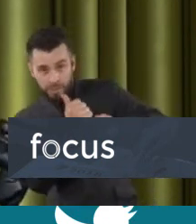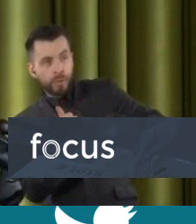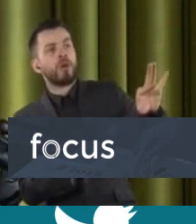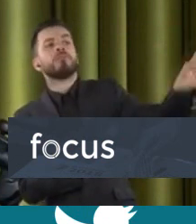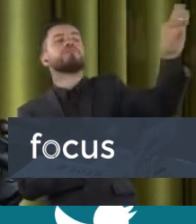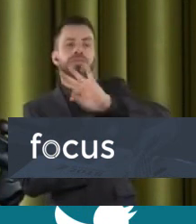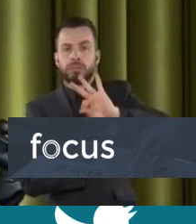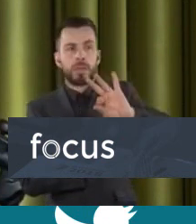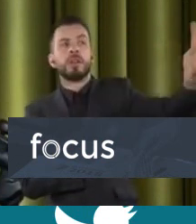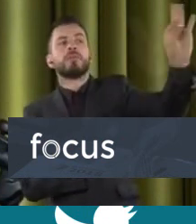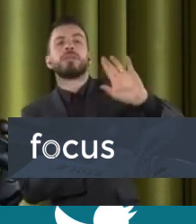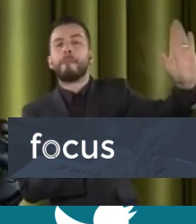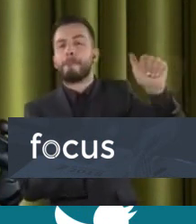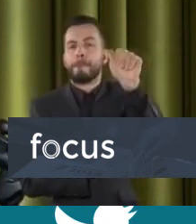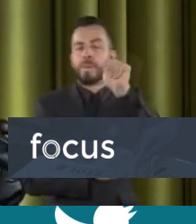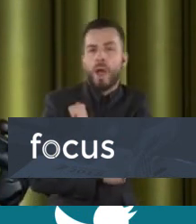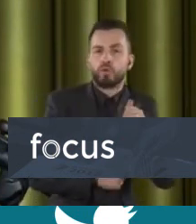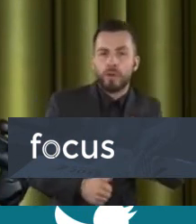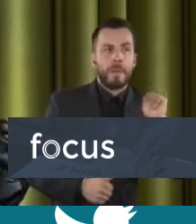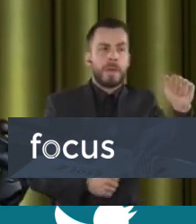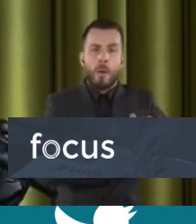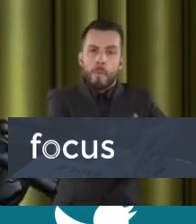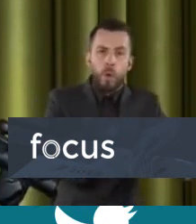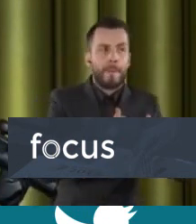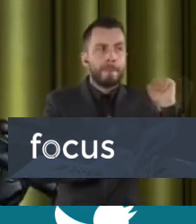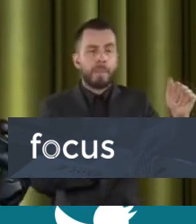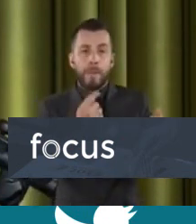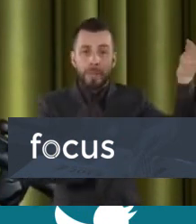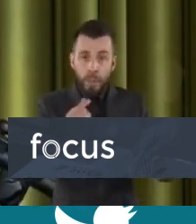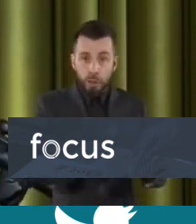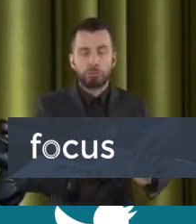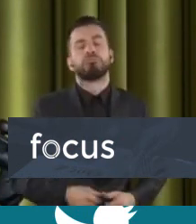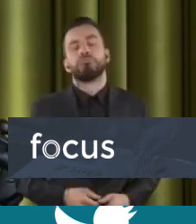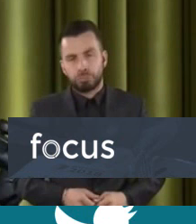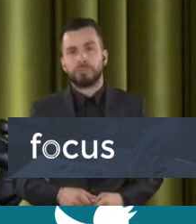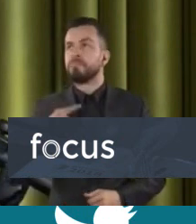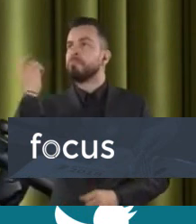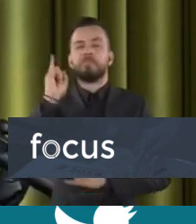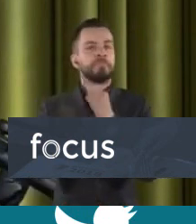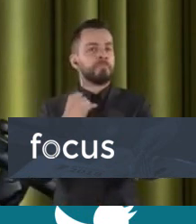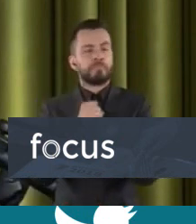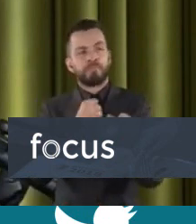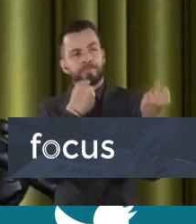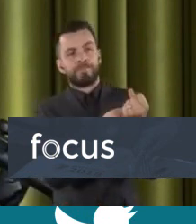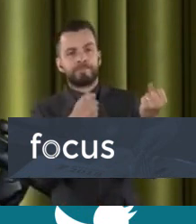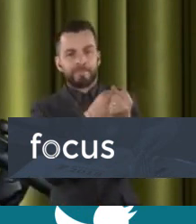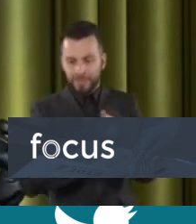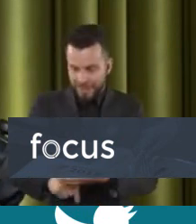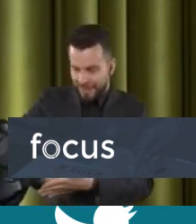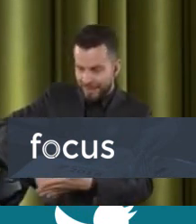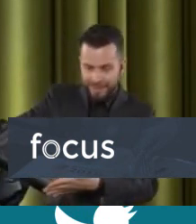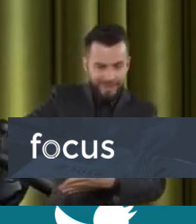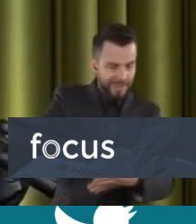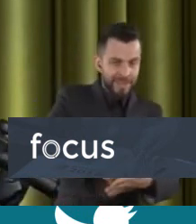autonomía, que tenga poder y presupuesto, y va a encontrar el apoyo absoluto de los firmantes de